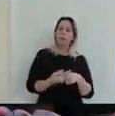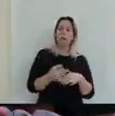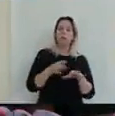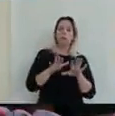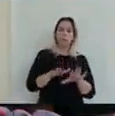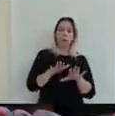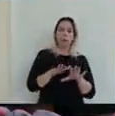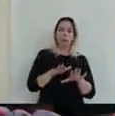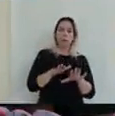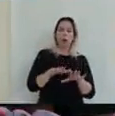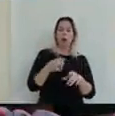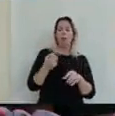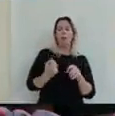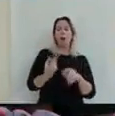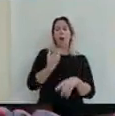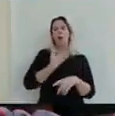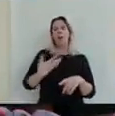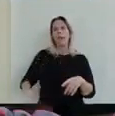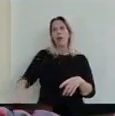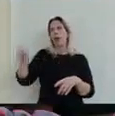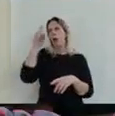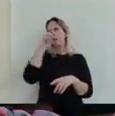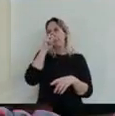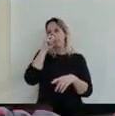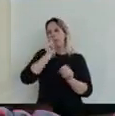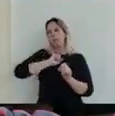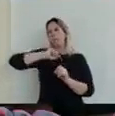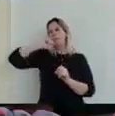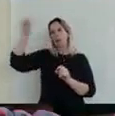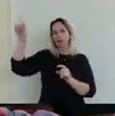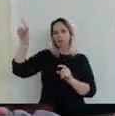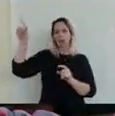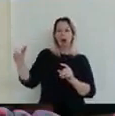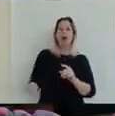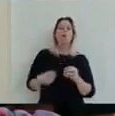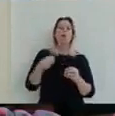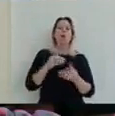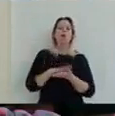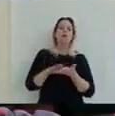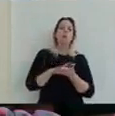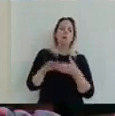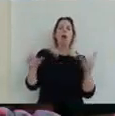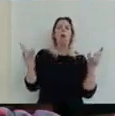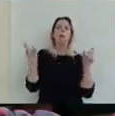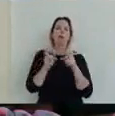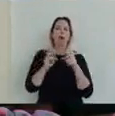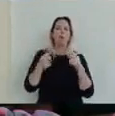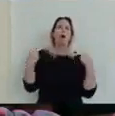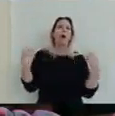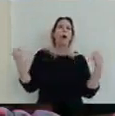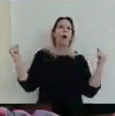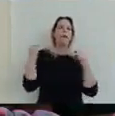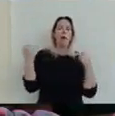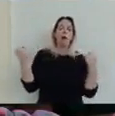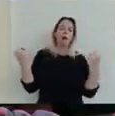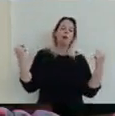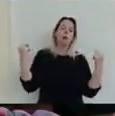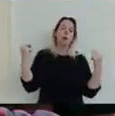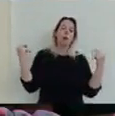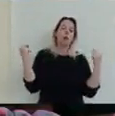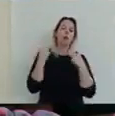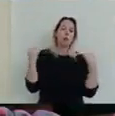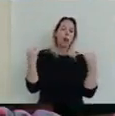debe remitir esto al jefe de gabinete de ministro de la Nación y este es quien debe autorizar, así que yo creo que estamos todos en